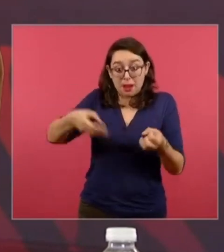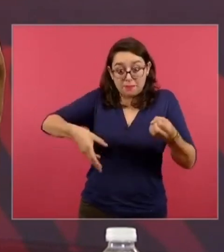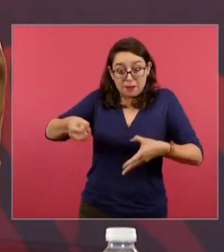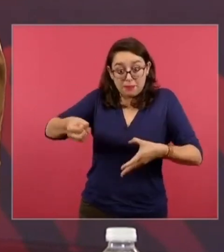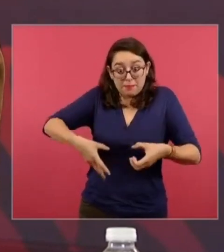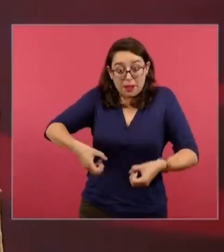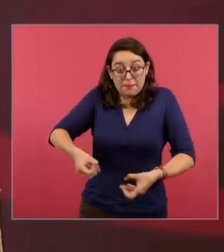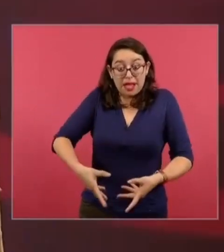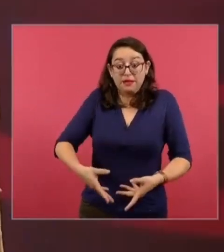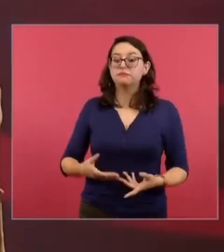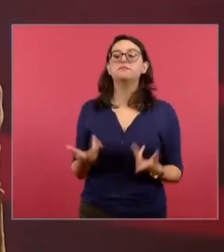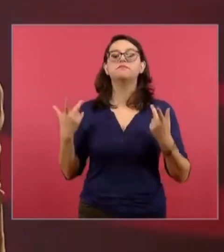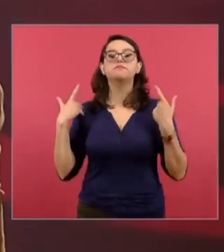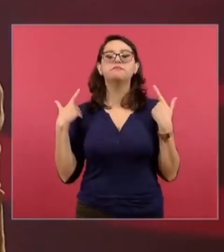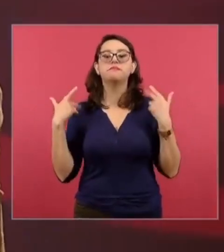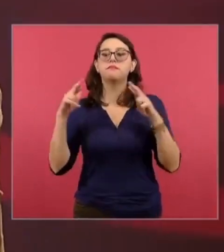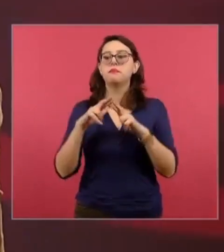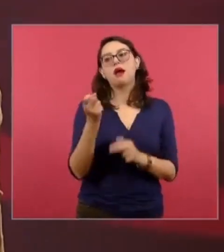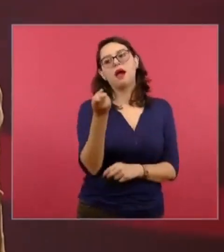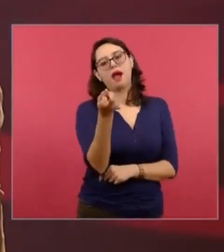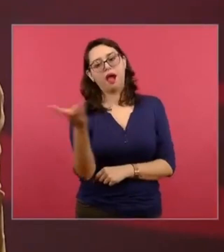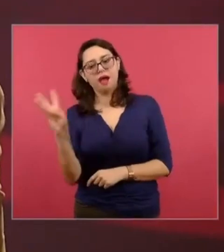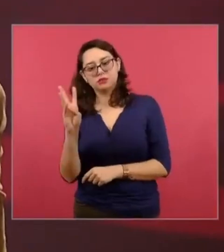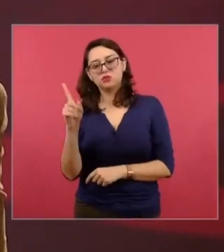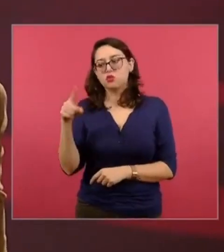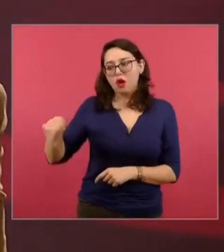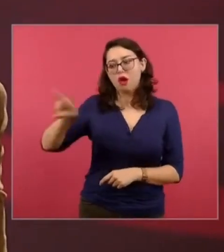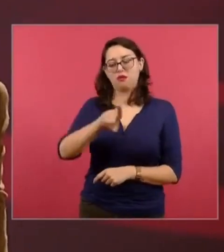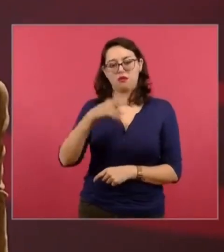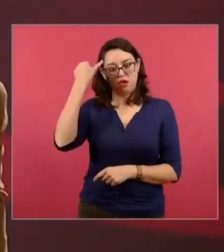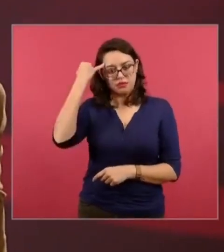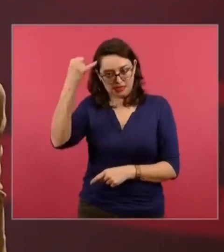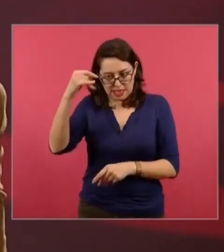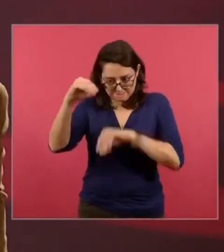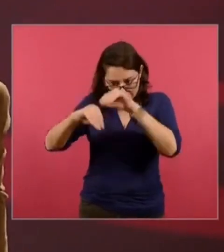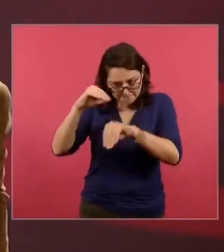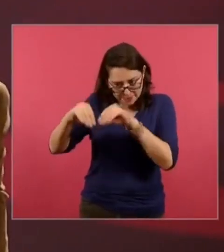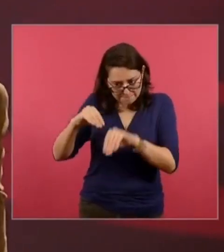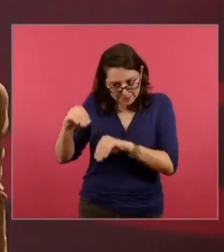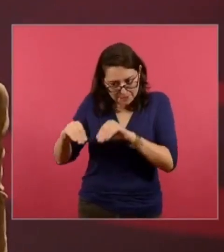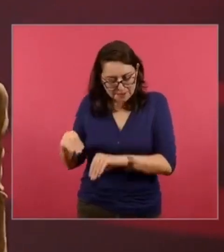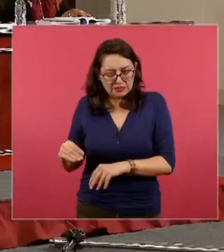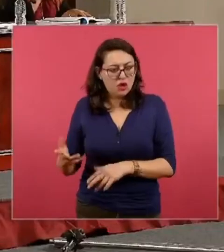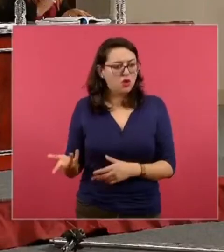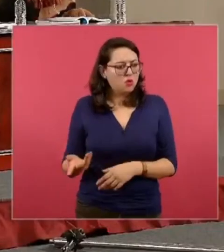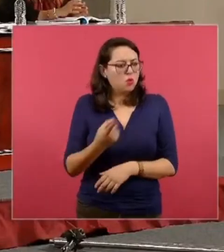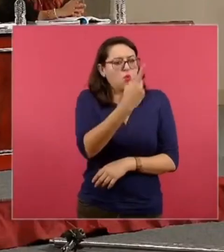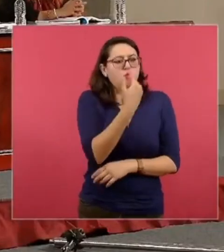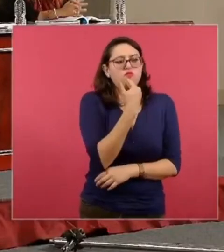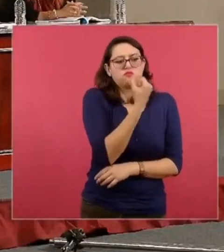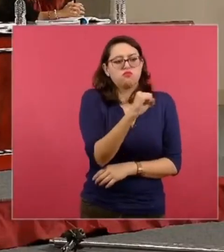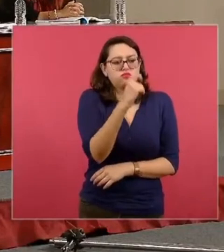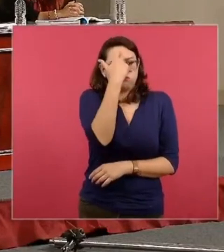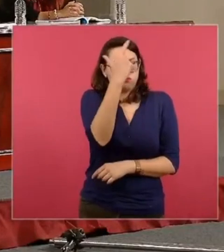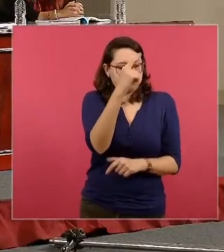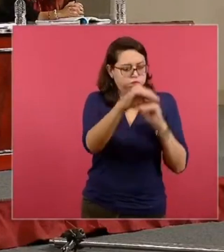dijera a los maestros por dónde debía ir. Ellos querían que el magisterio, que había luchado por años para instalar